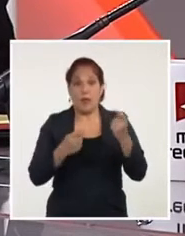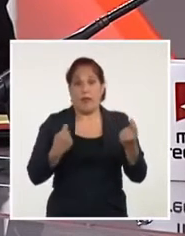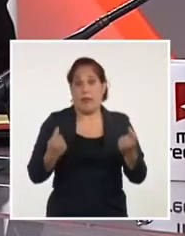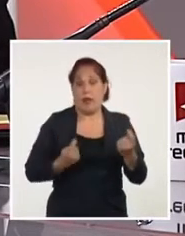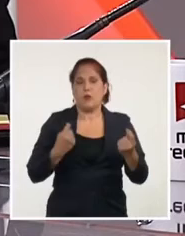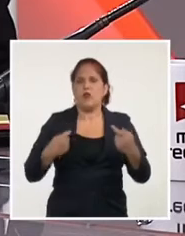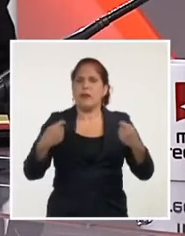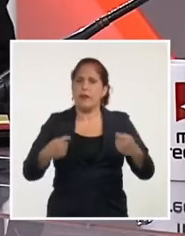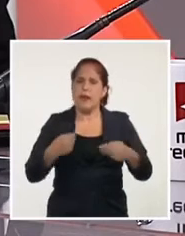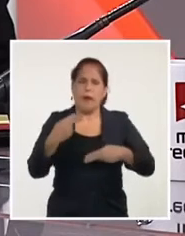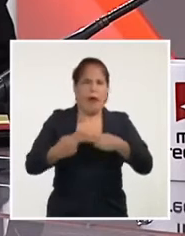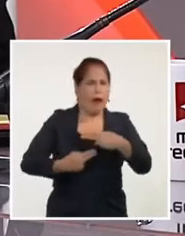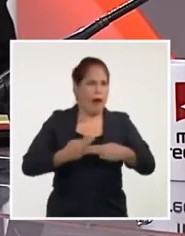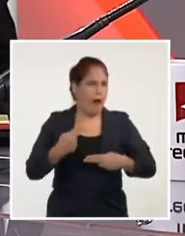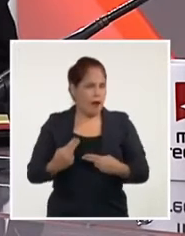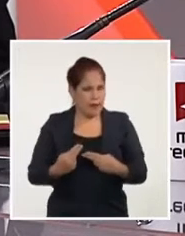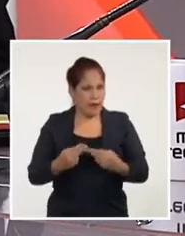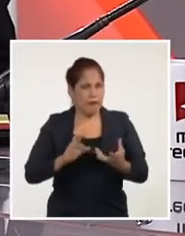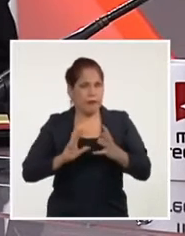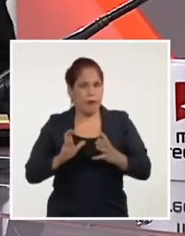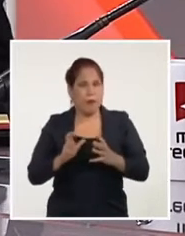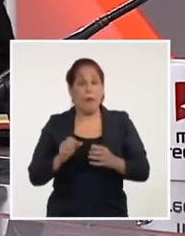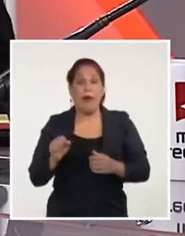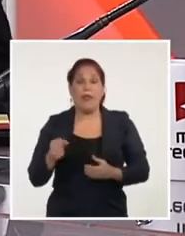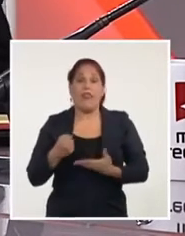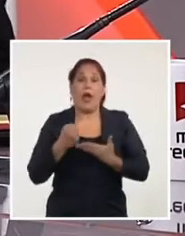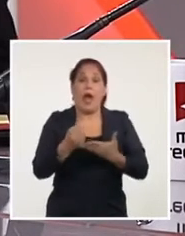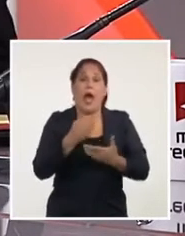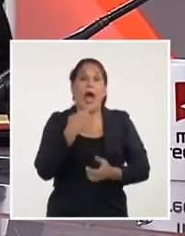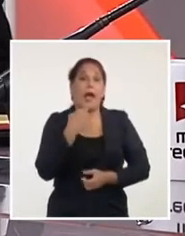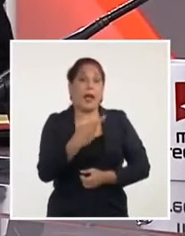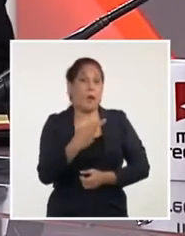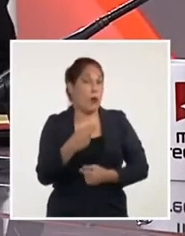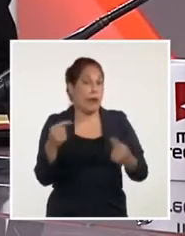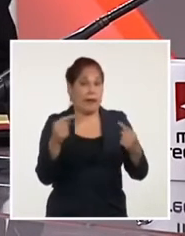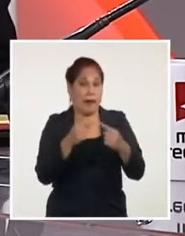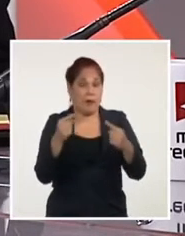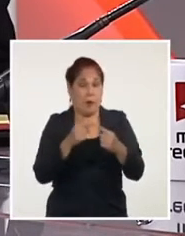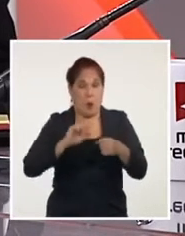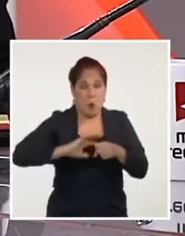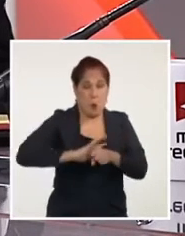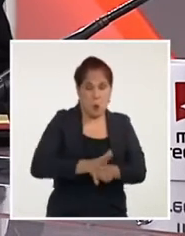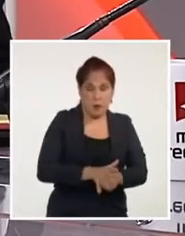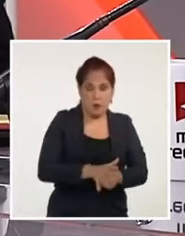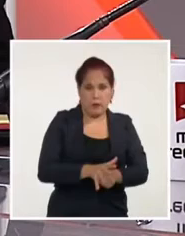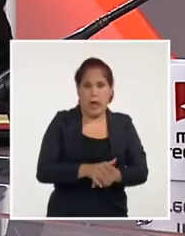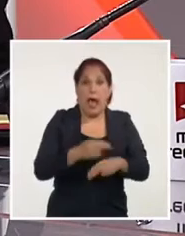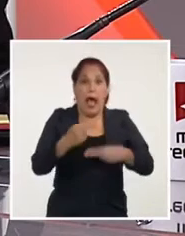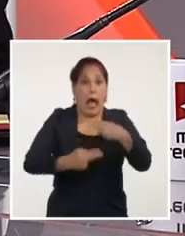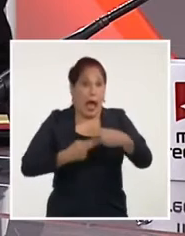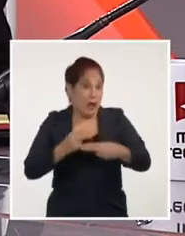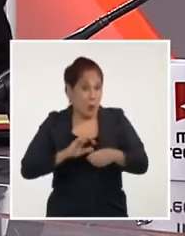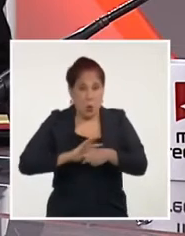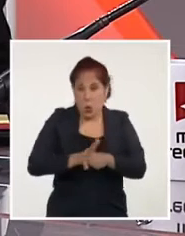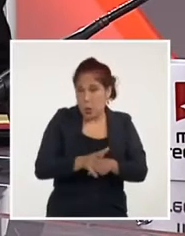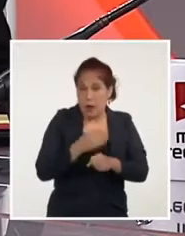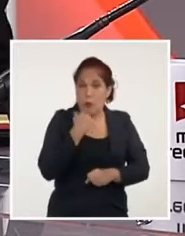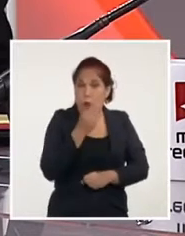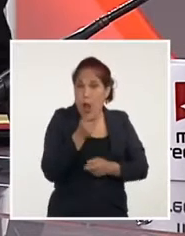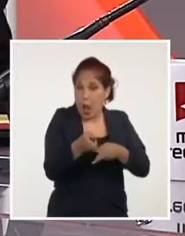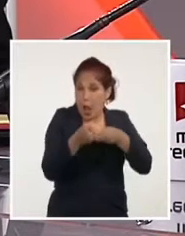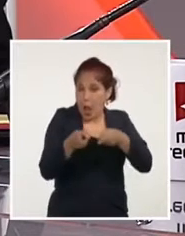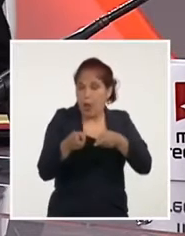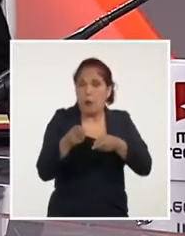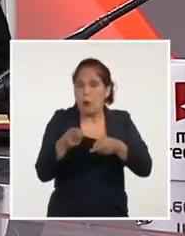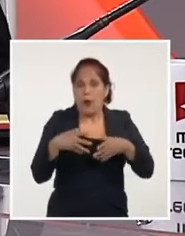realizar operaciones de forma que conlleve a la respuesta enemiga en represalia. Si ocurre la represalia, la resistencia puede explotar